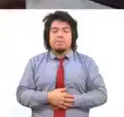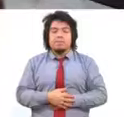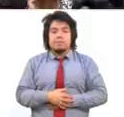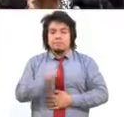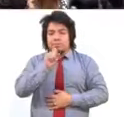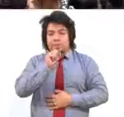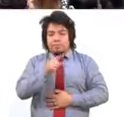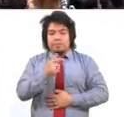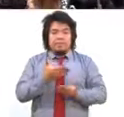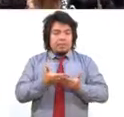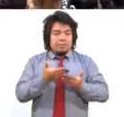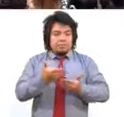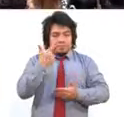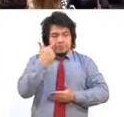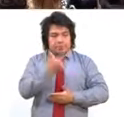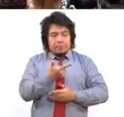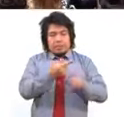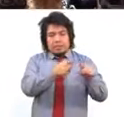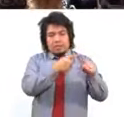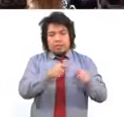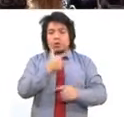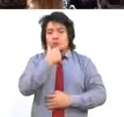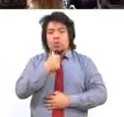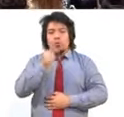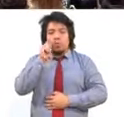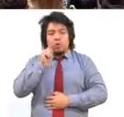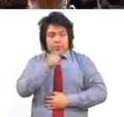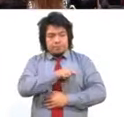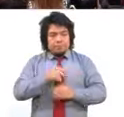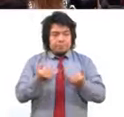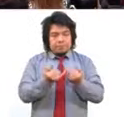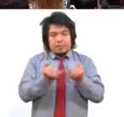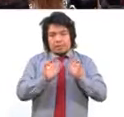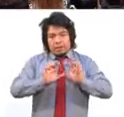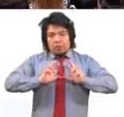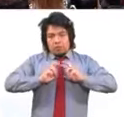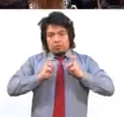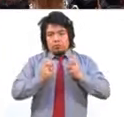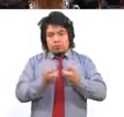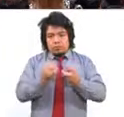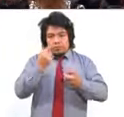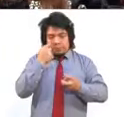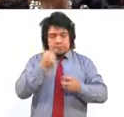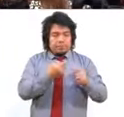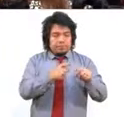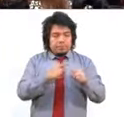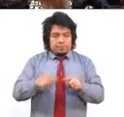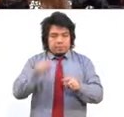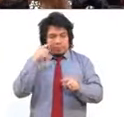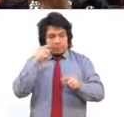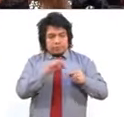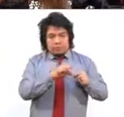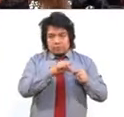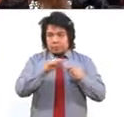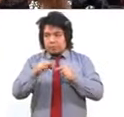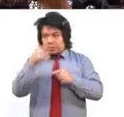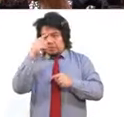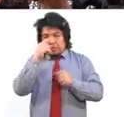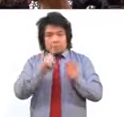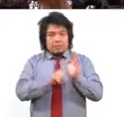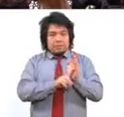Damos la bienvenida a las y los integrantes del Grupo Interinstitucional Multidisciplinario de Seguimiento a la Declaratoria de